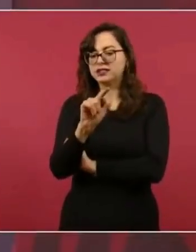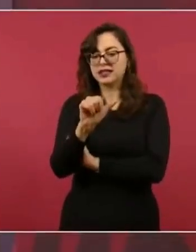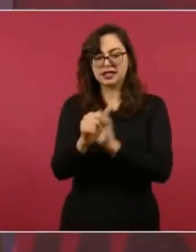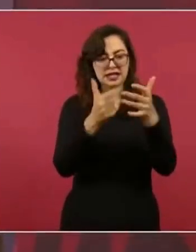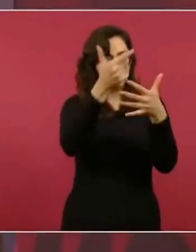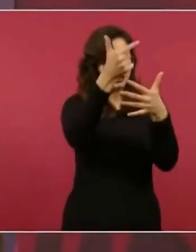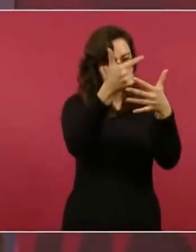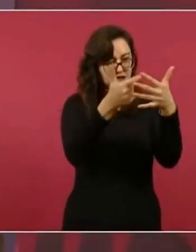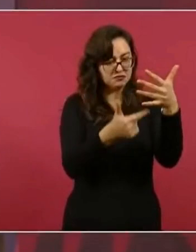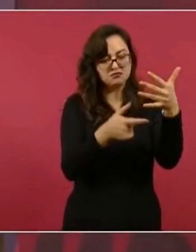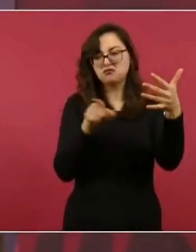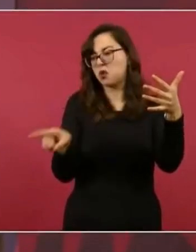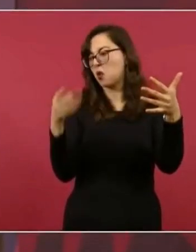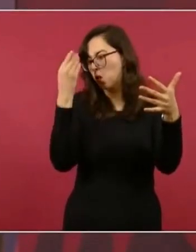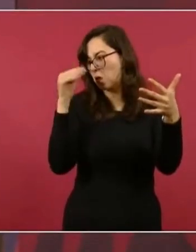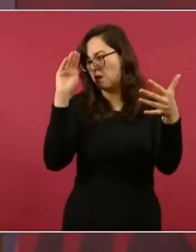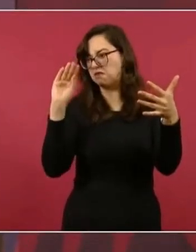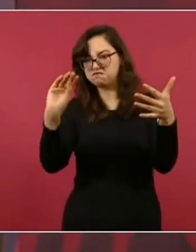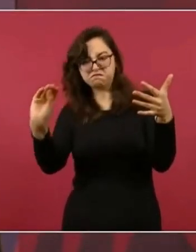eso.